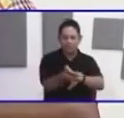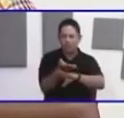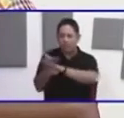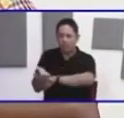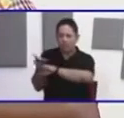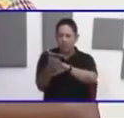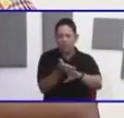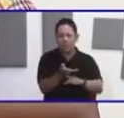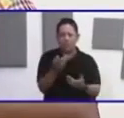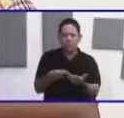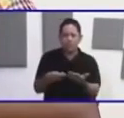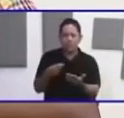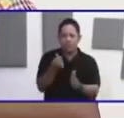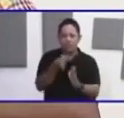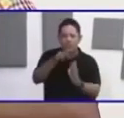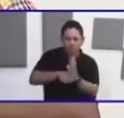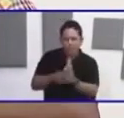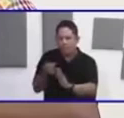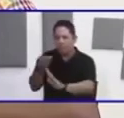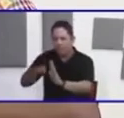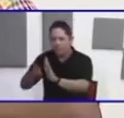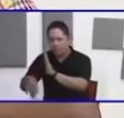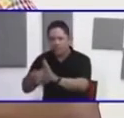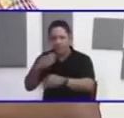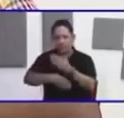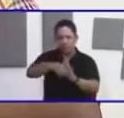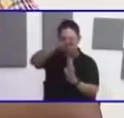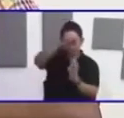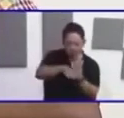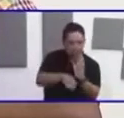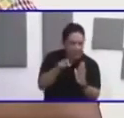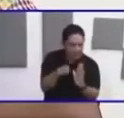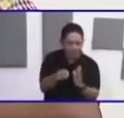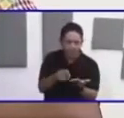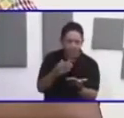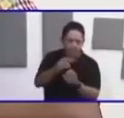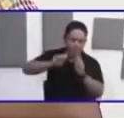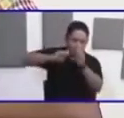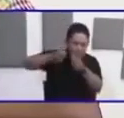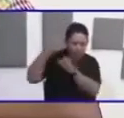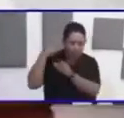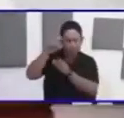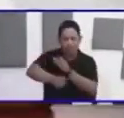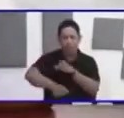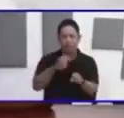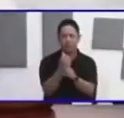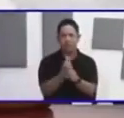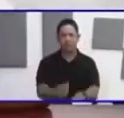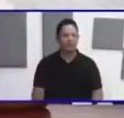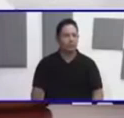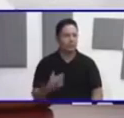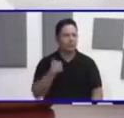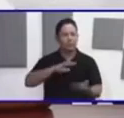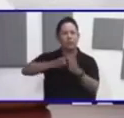por un precio valor, por un menor precio hasta llegar a un tope hasta que ahí, llegara. Ahí quiero decirle a la comunidad, yo